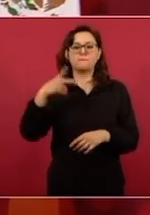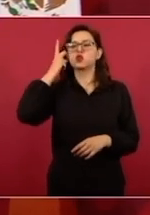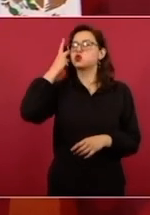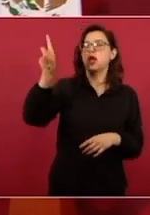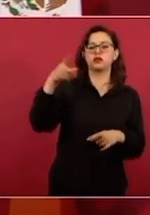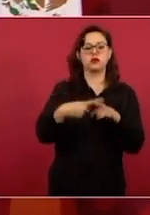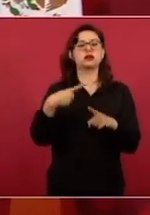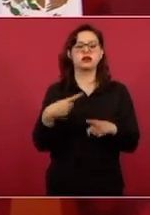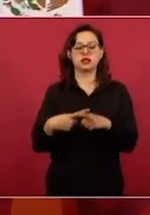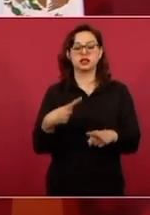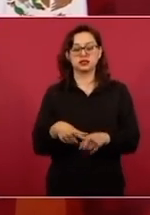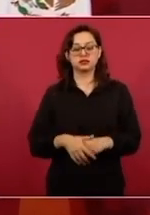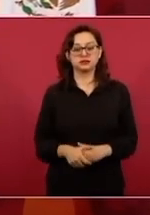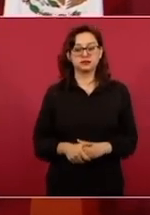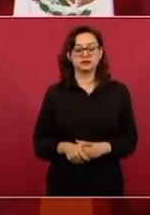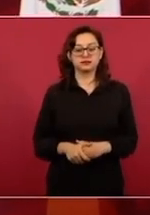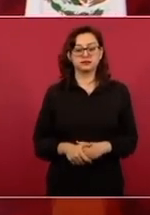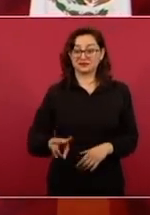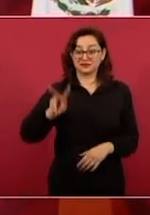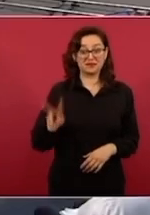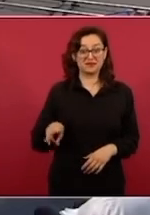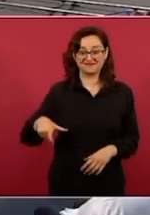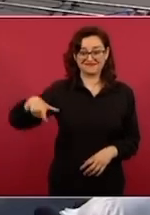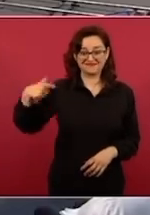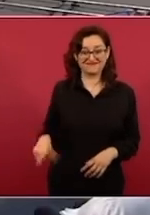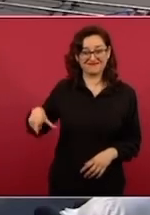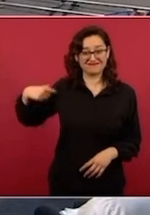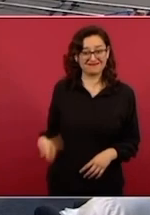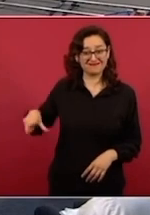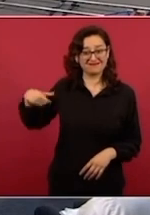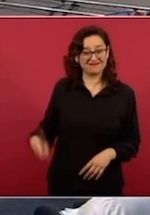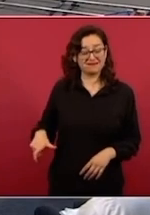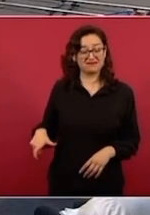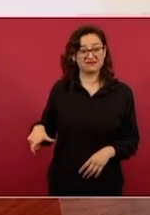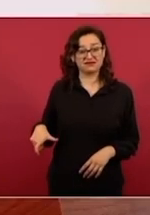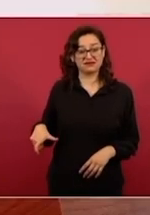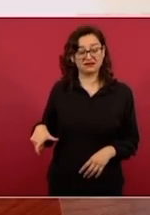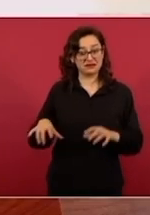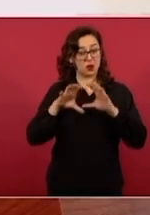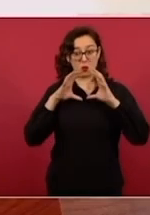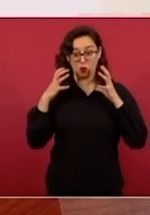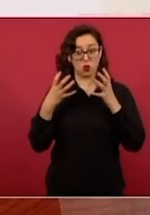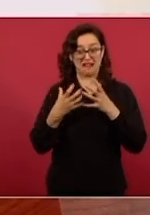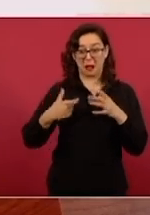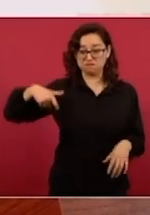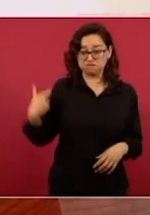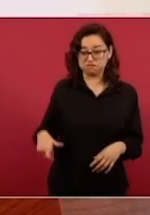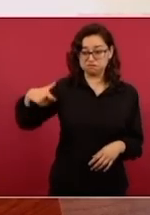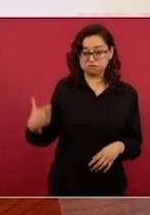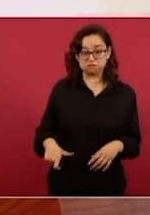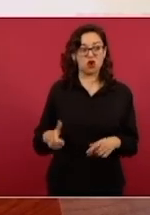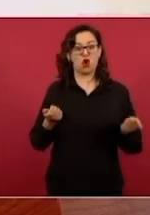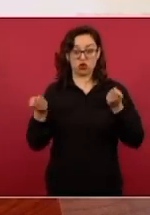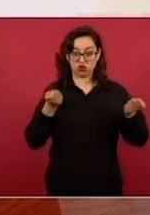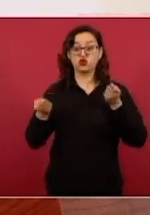es que los más acaudalados del mundo son los sueños